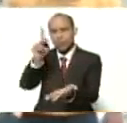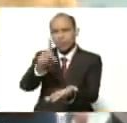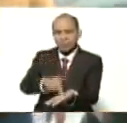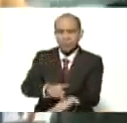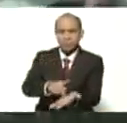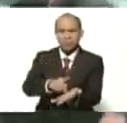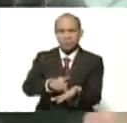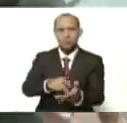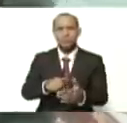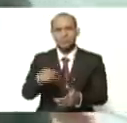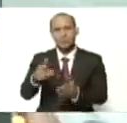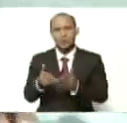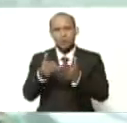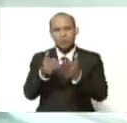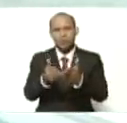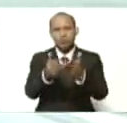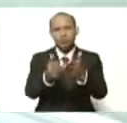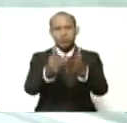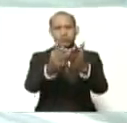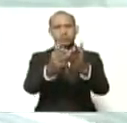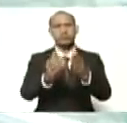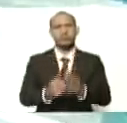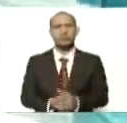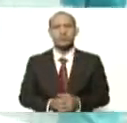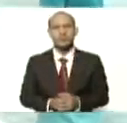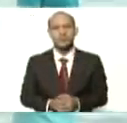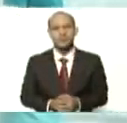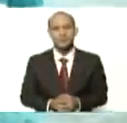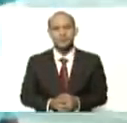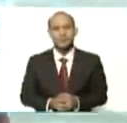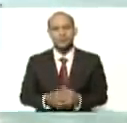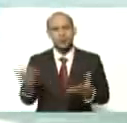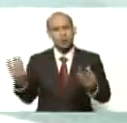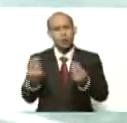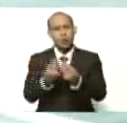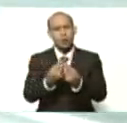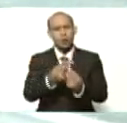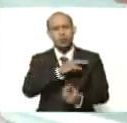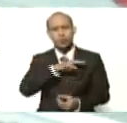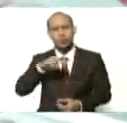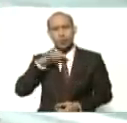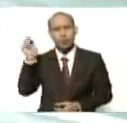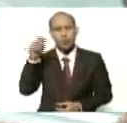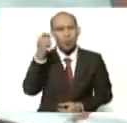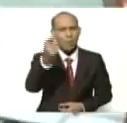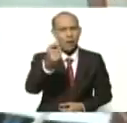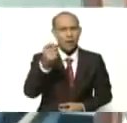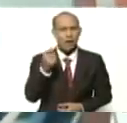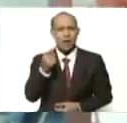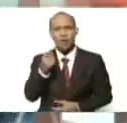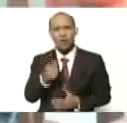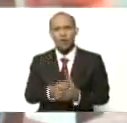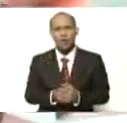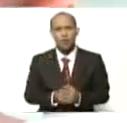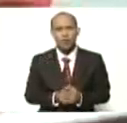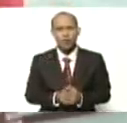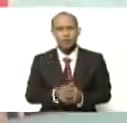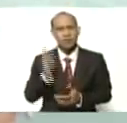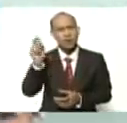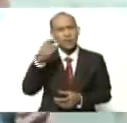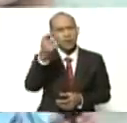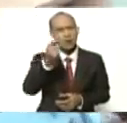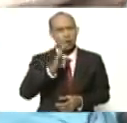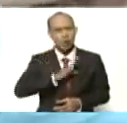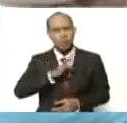esta pequeña travesía que hemos hecho junto a nuestros pescadores con los pescadores artesanales